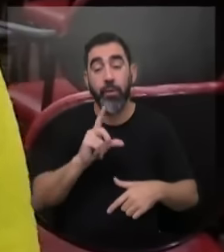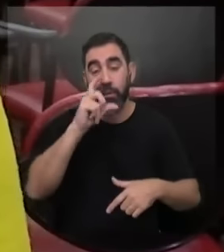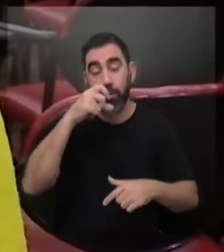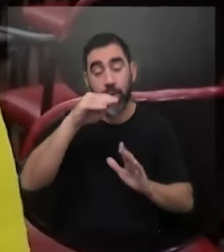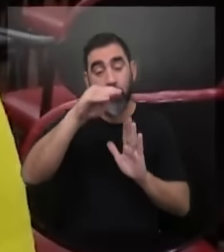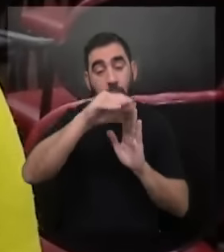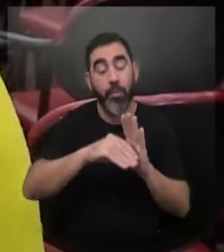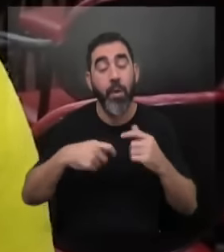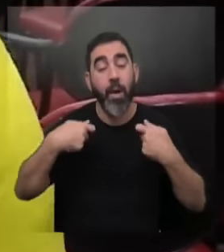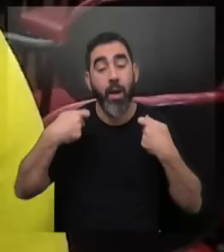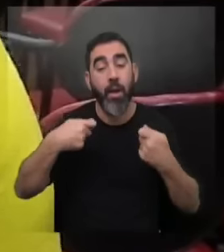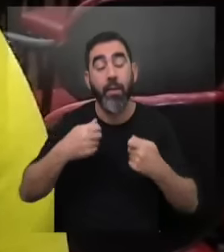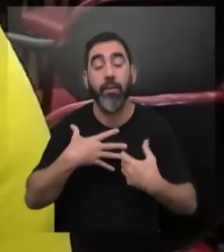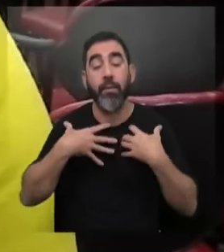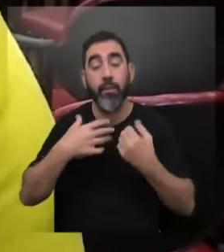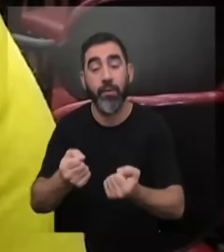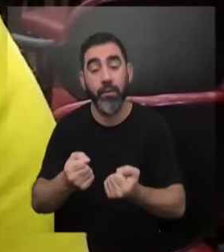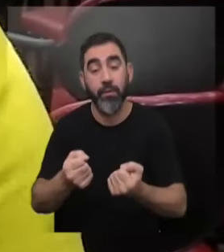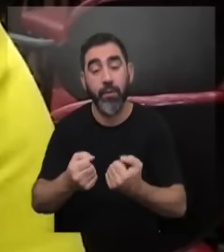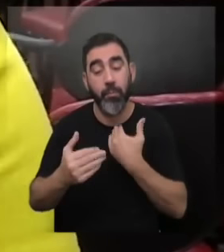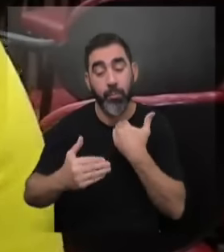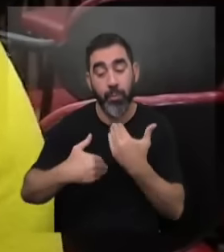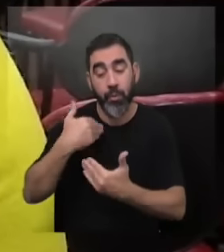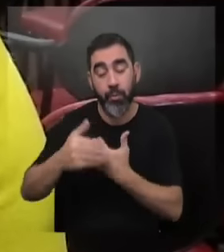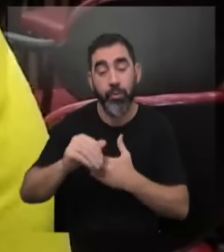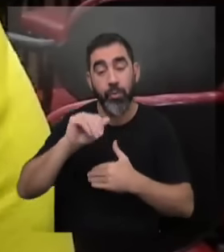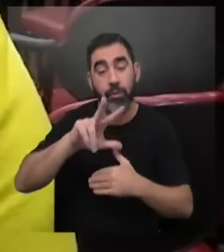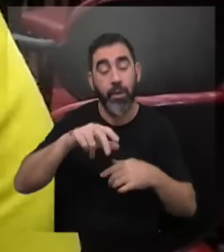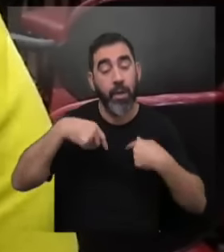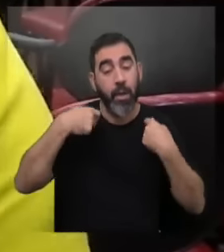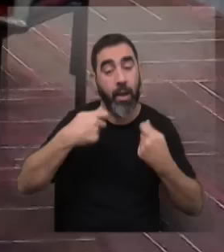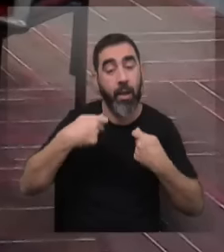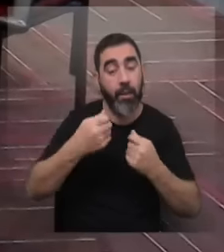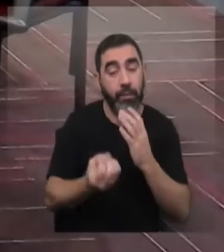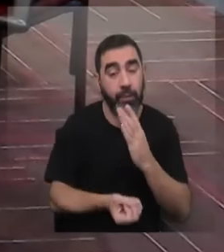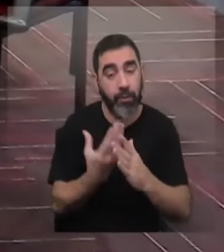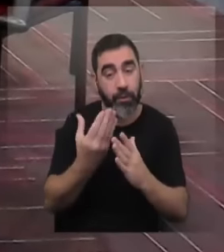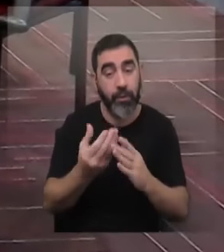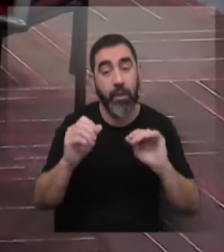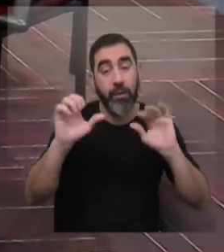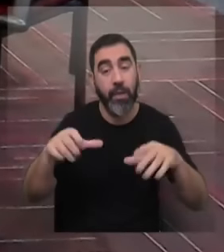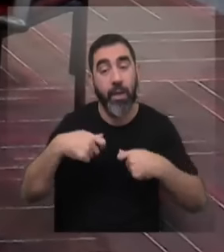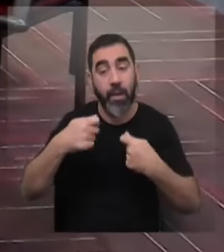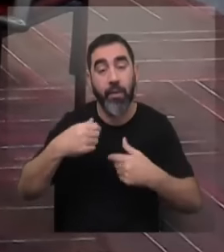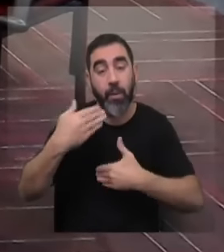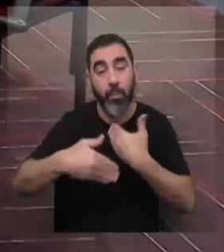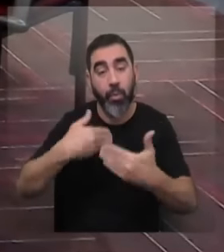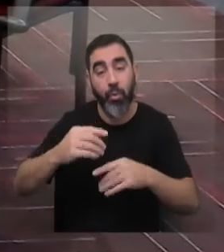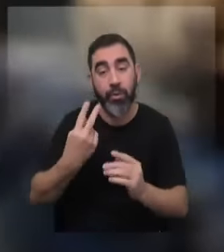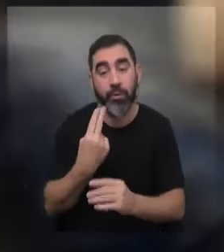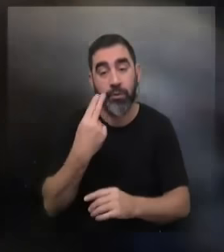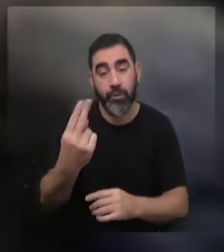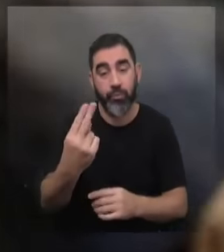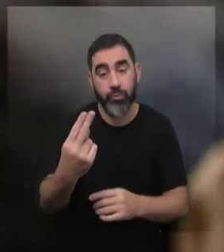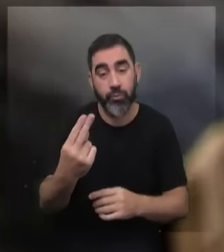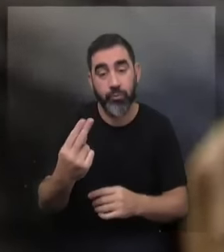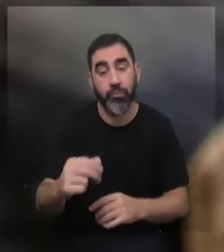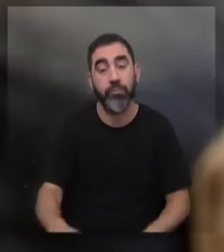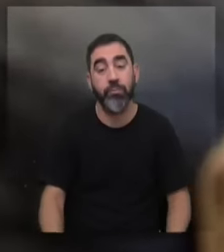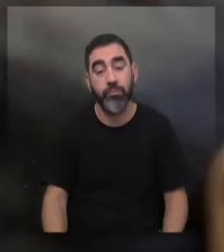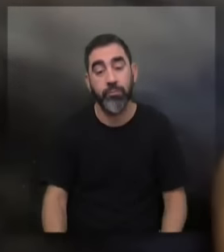programa de cantinas saludables venimos en un proceso con tres cantinas que ya se acreditaron con seis cantinas que están en proceso de acreditación